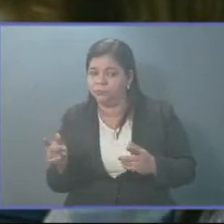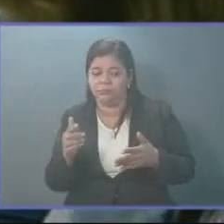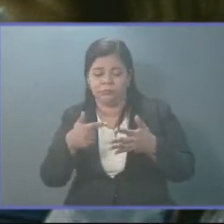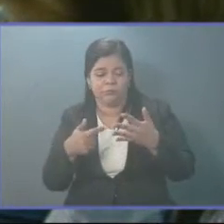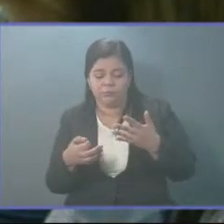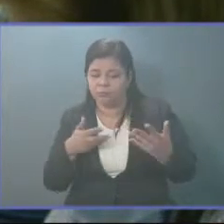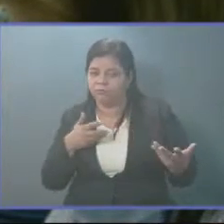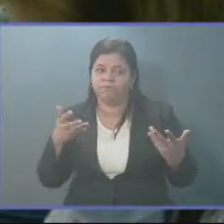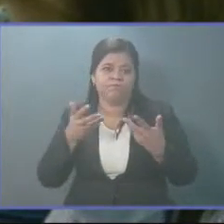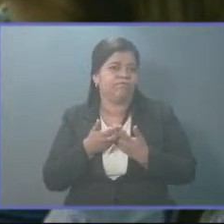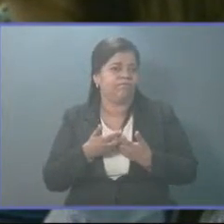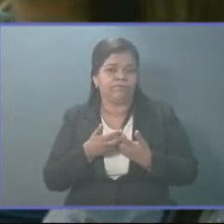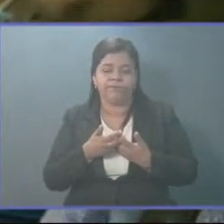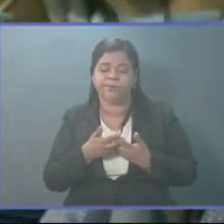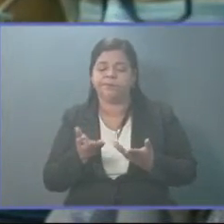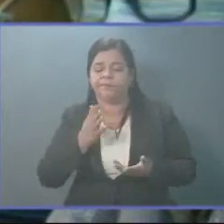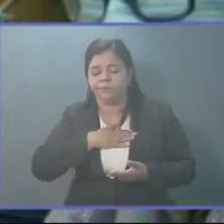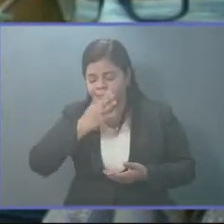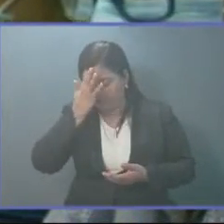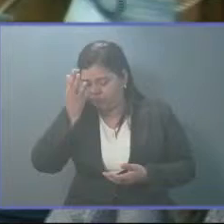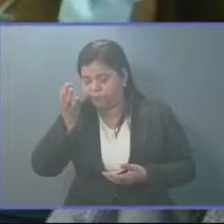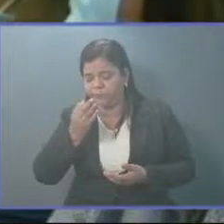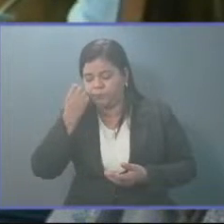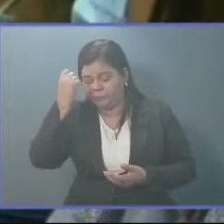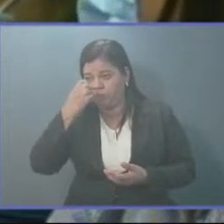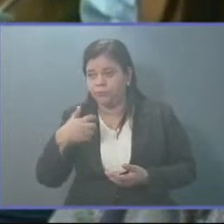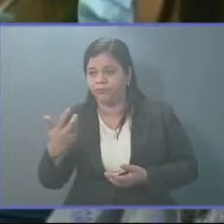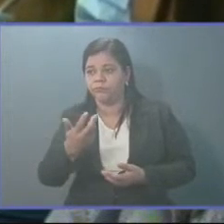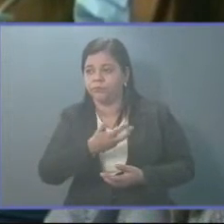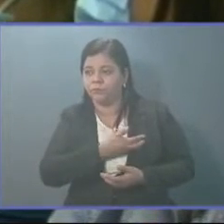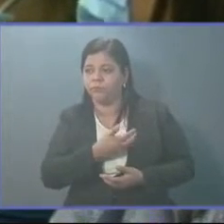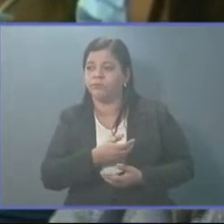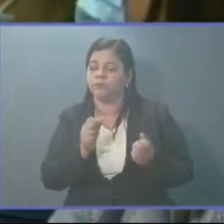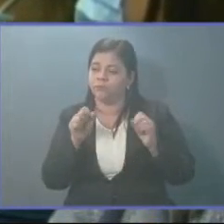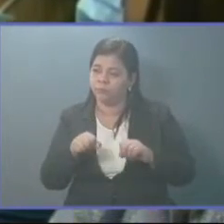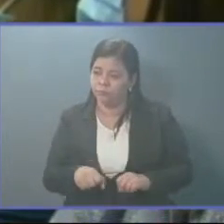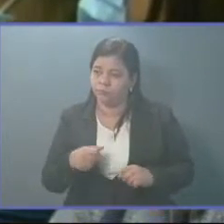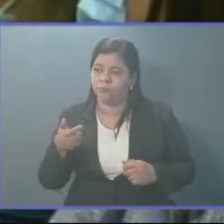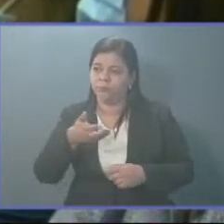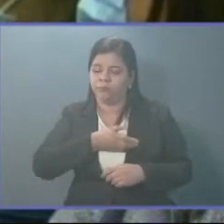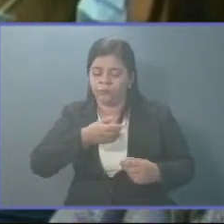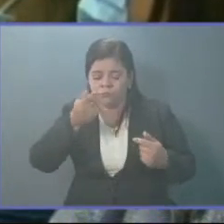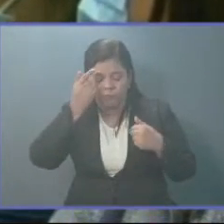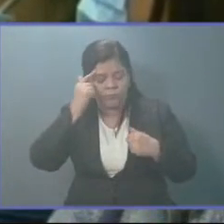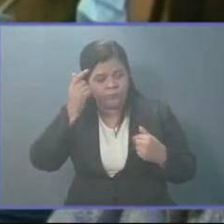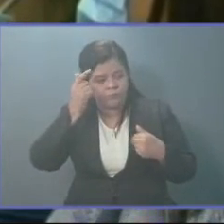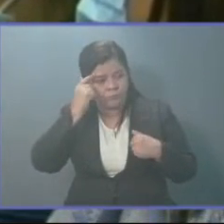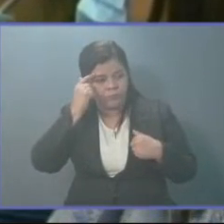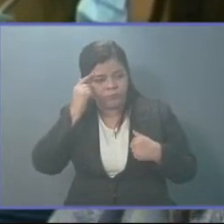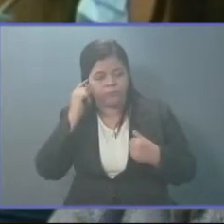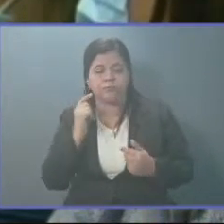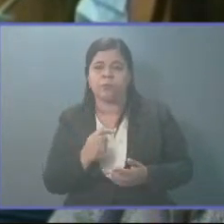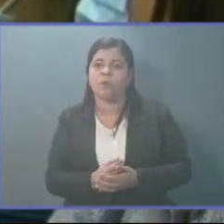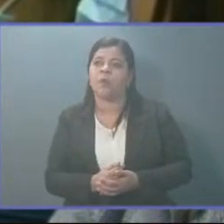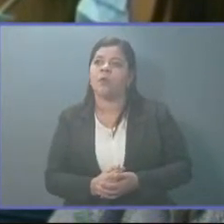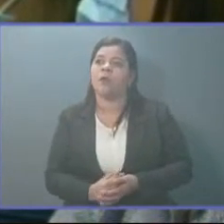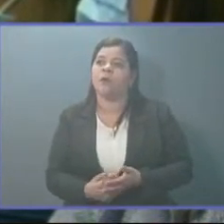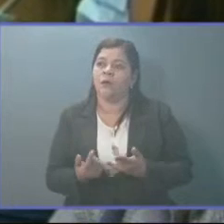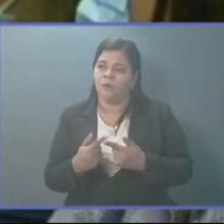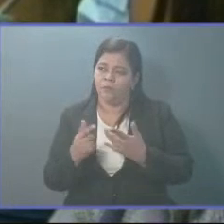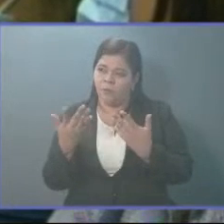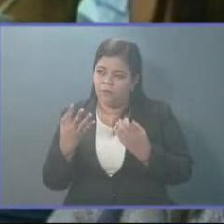ley. Considero que esto es muy importante que lo hagamos, que tomamos conciencia en esto, y sí hay que